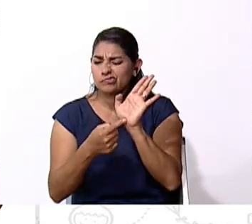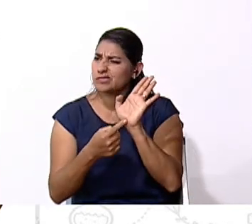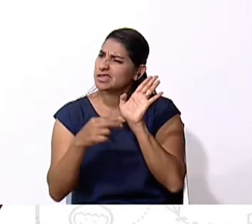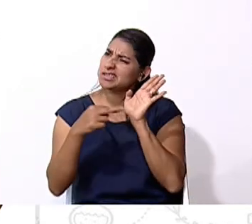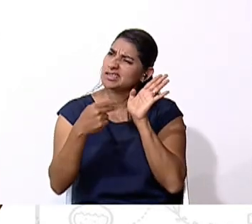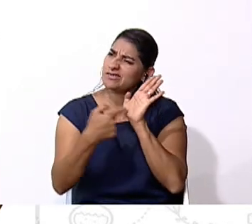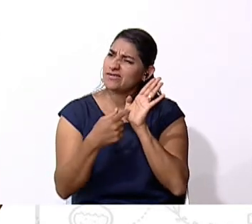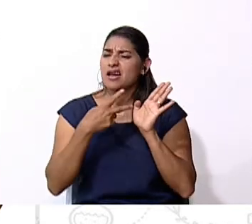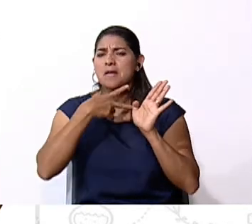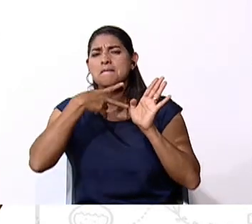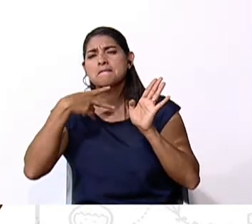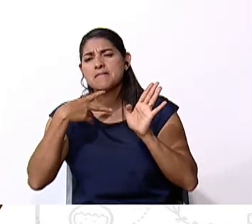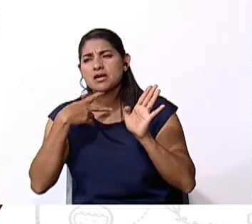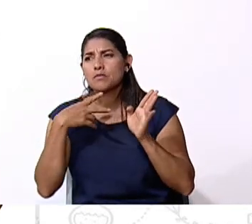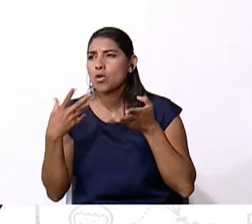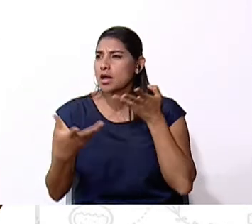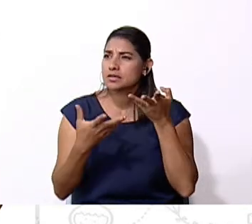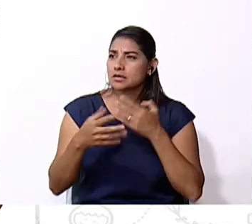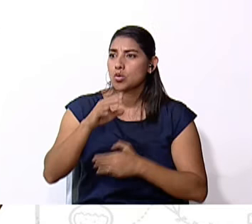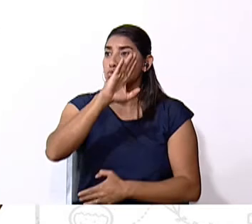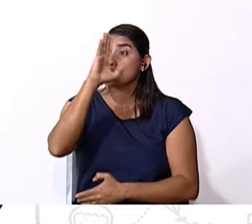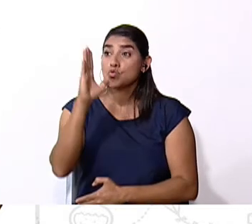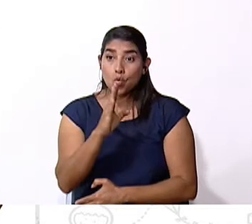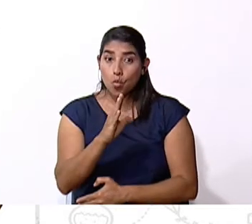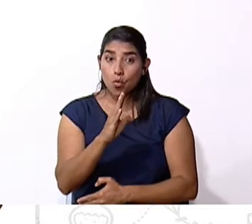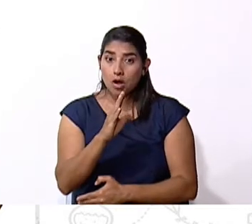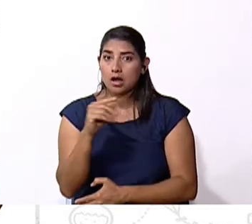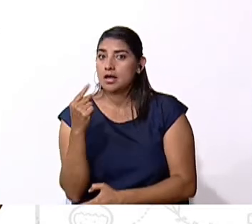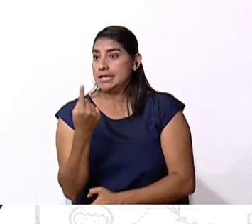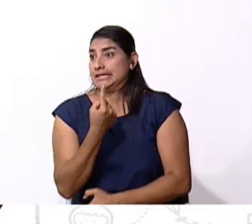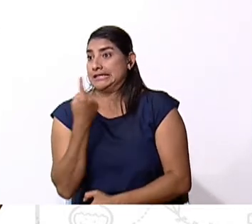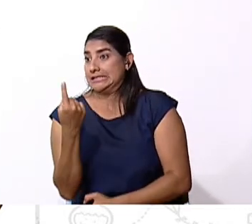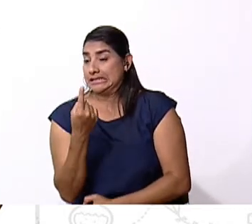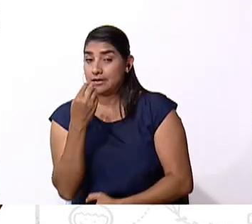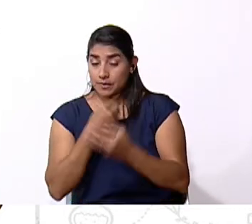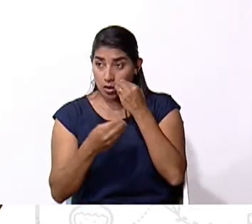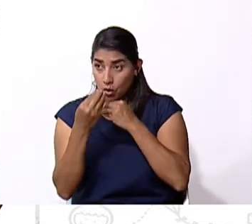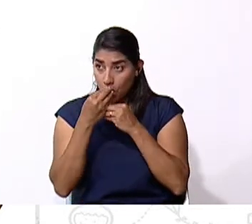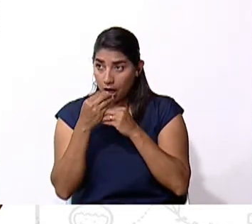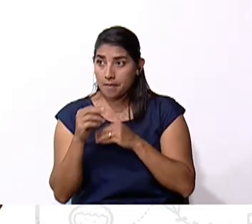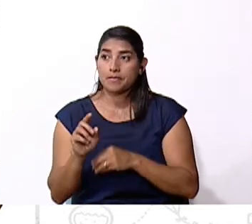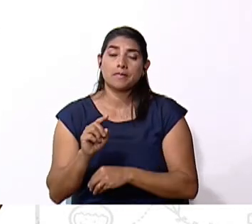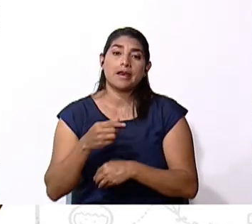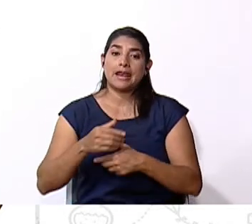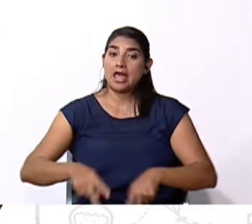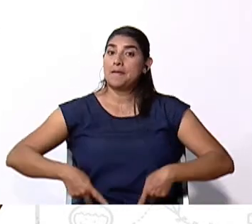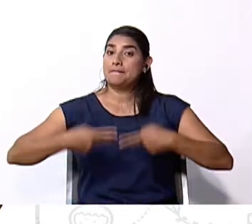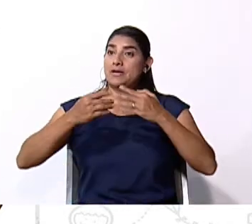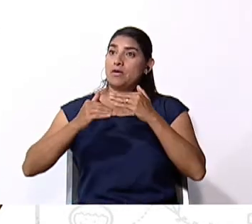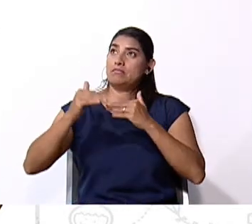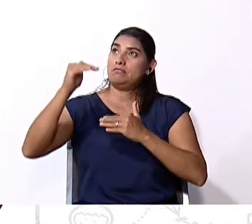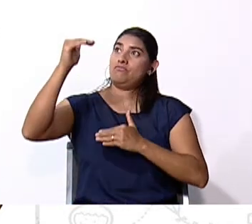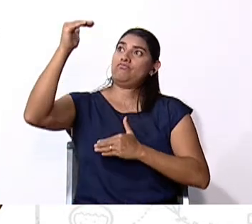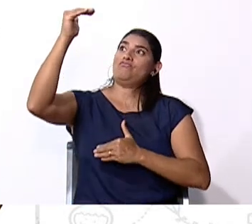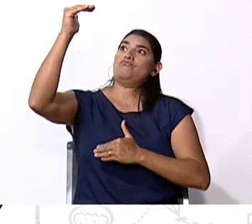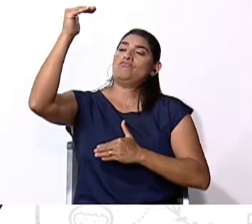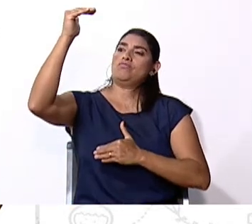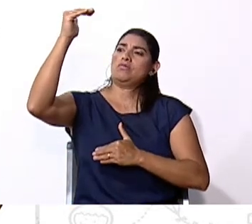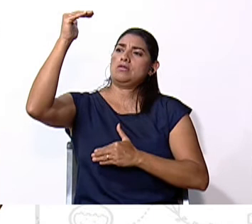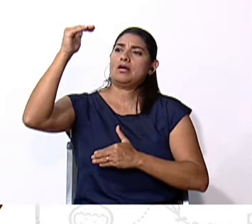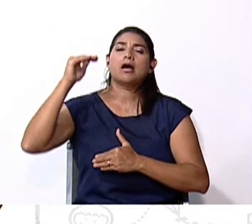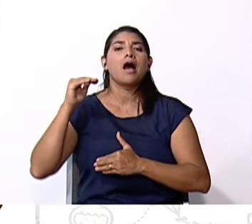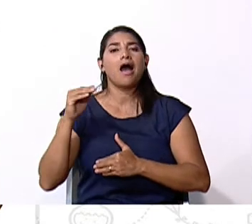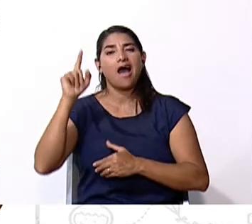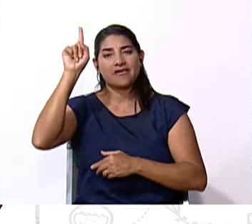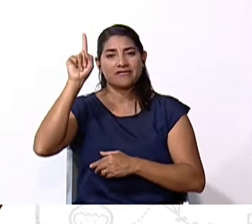del verbo. A ver, nunca corren, siempre comen, viven lejos o